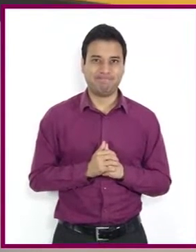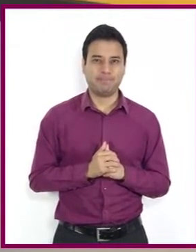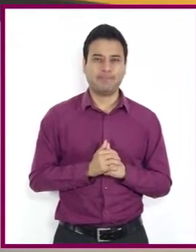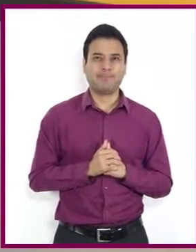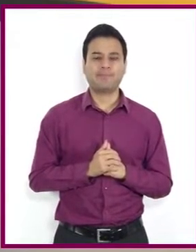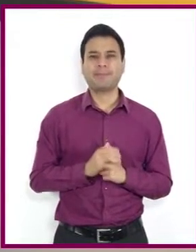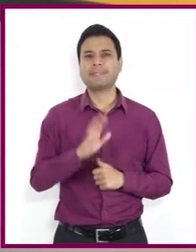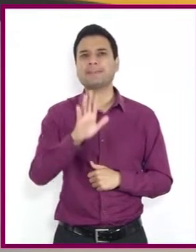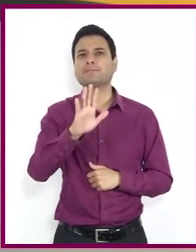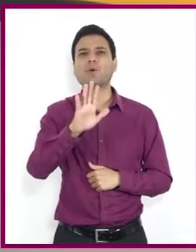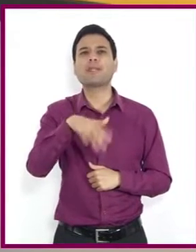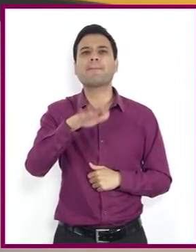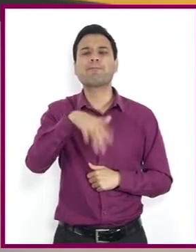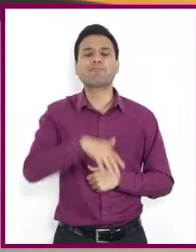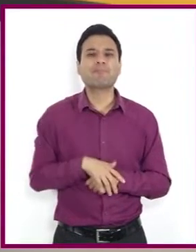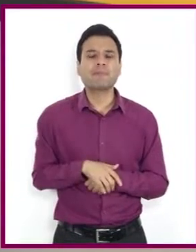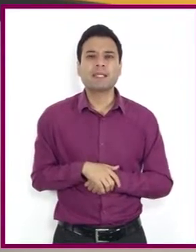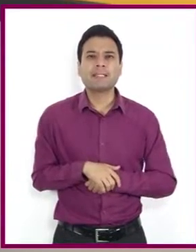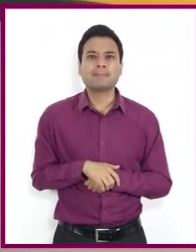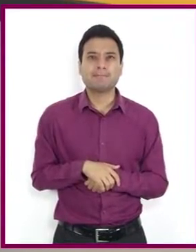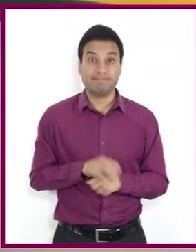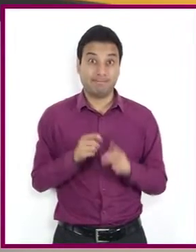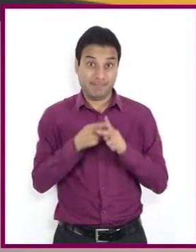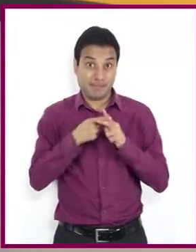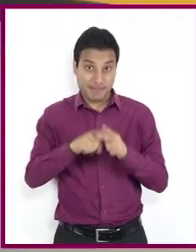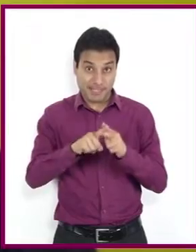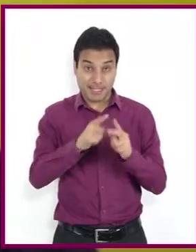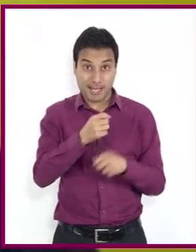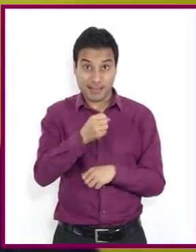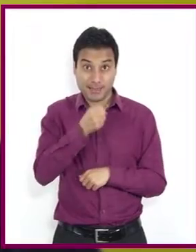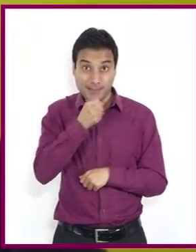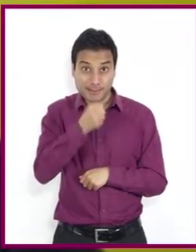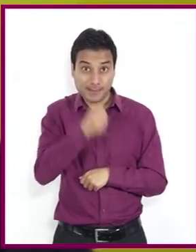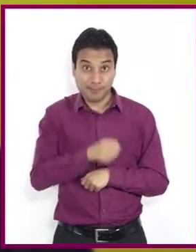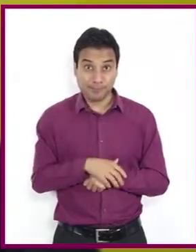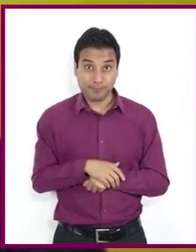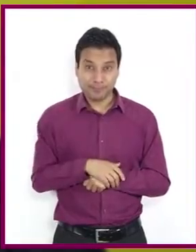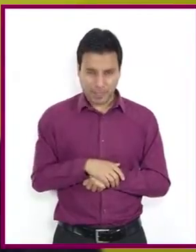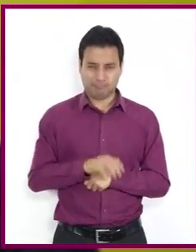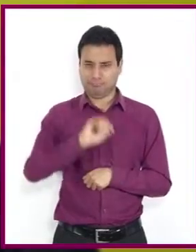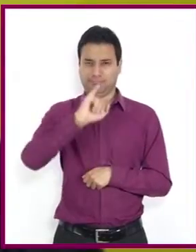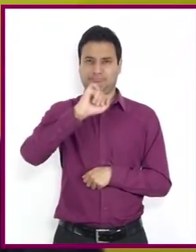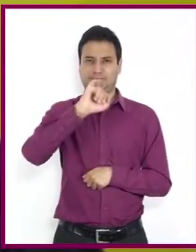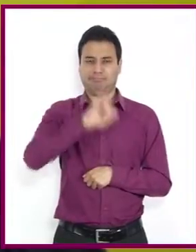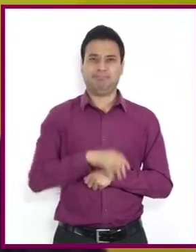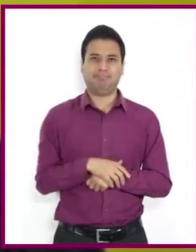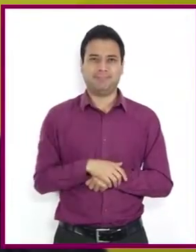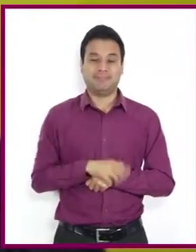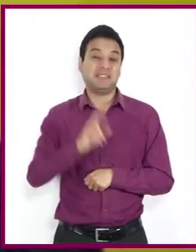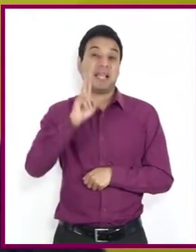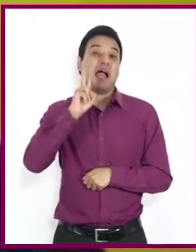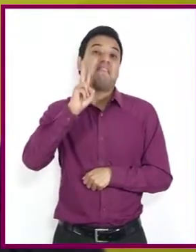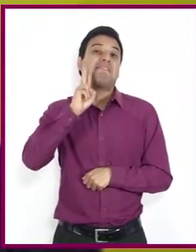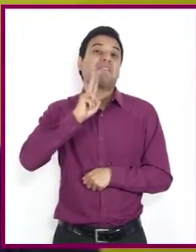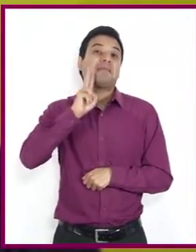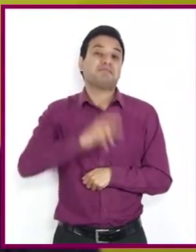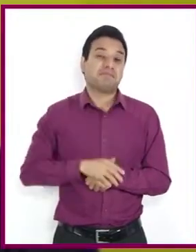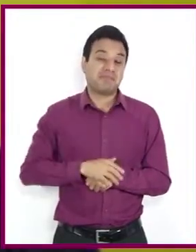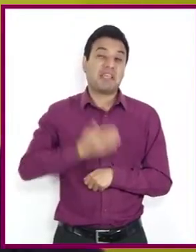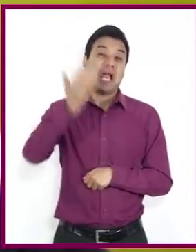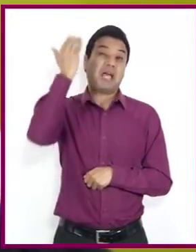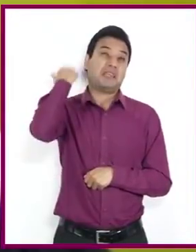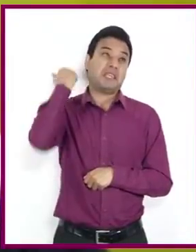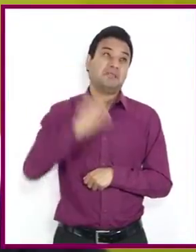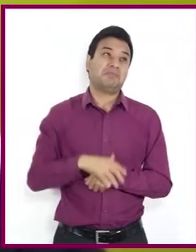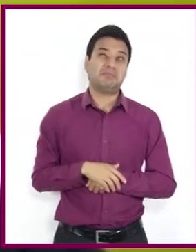Galileo, ¿le parece si iniciamos la entrevista? Chiaro. A ver si me recuerdo algo. Hace 500